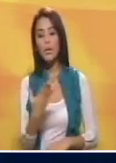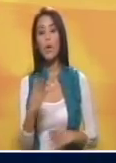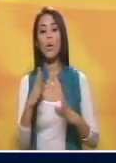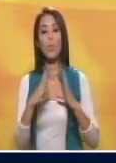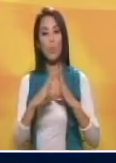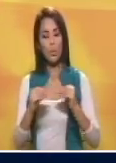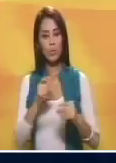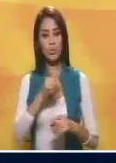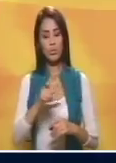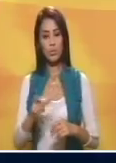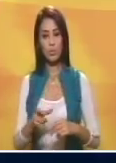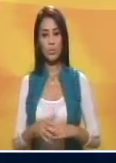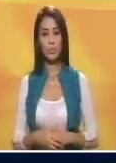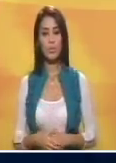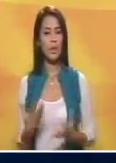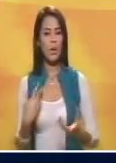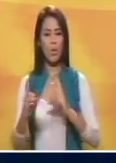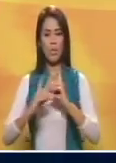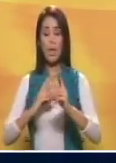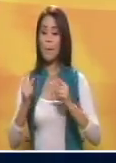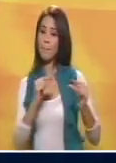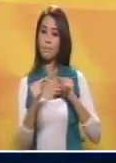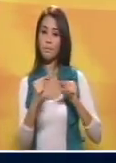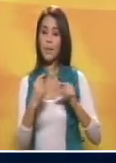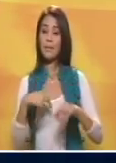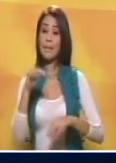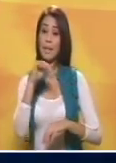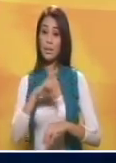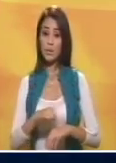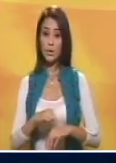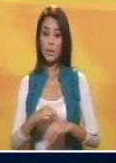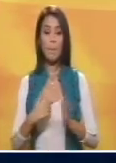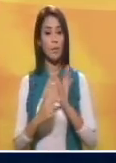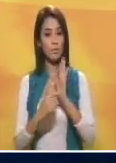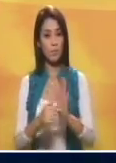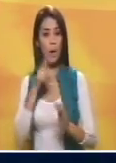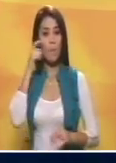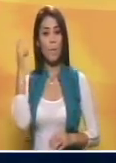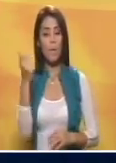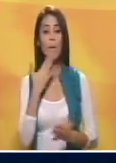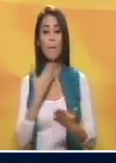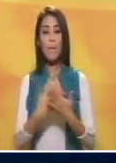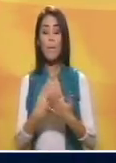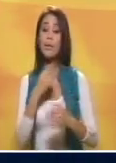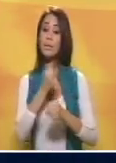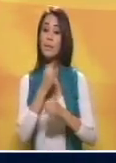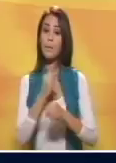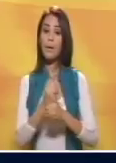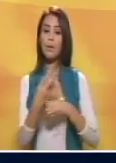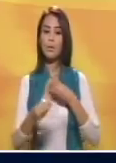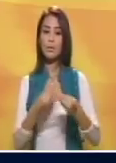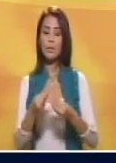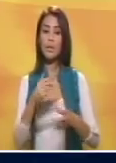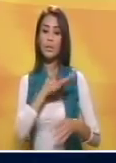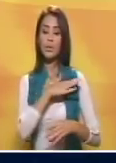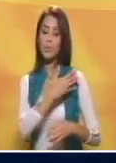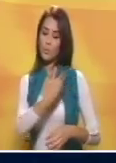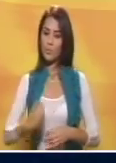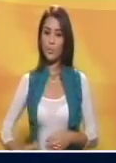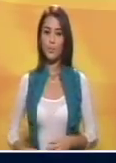candidatos presidenciales a reunirse en un debate público nacional para mostrarle al pueblo las propuestas de trabajo que ejecutarían en su plan de